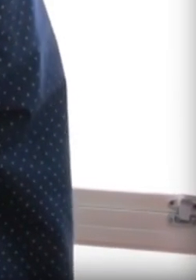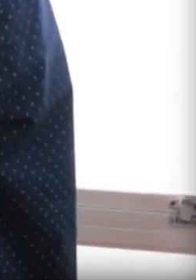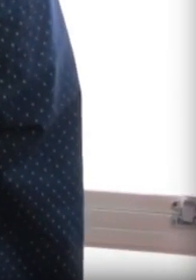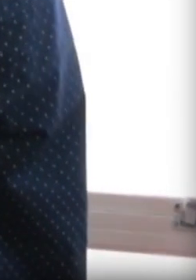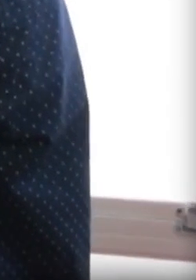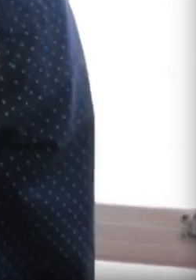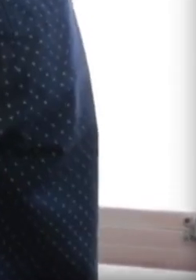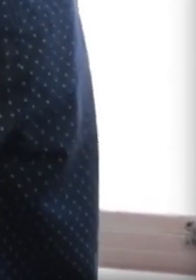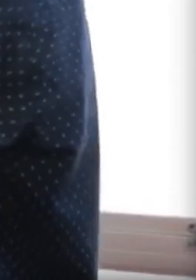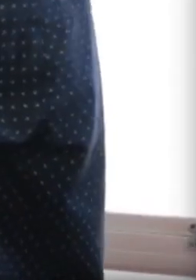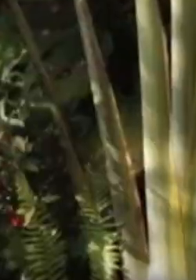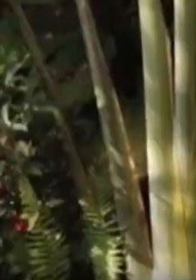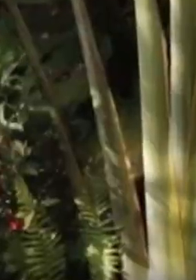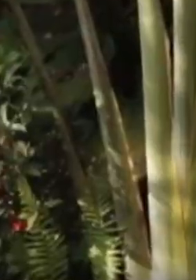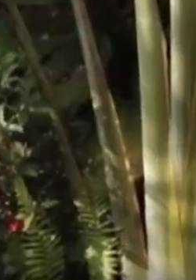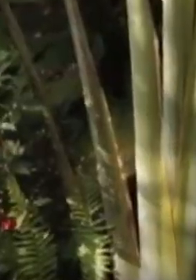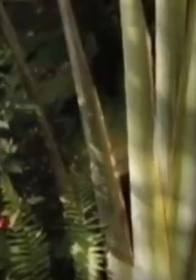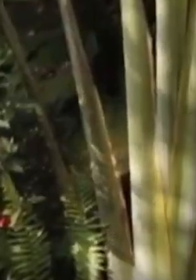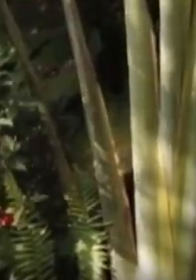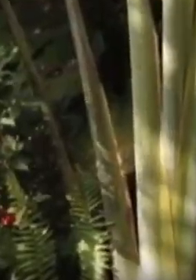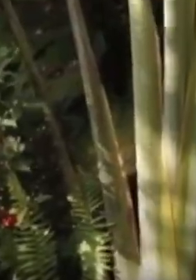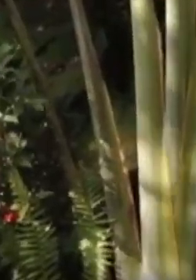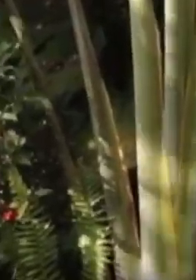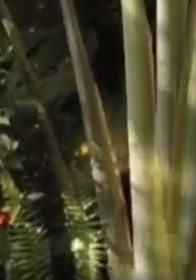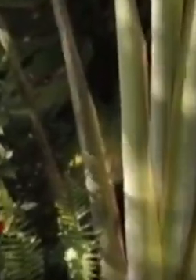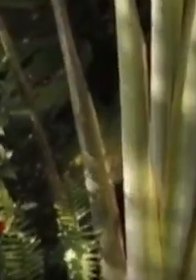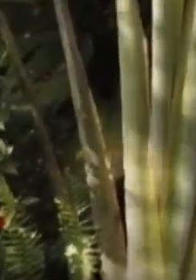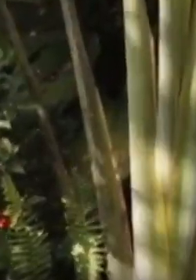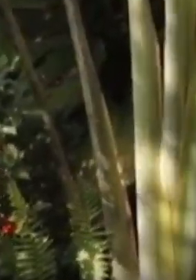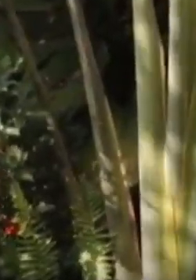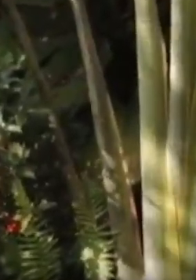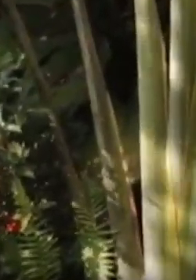lavo, lavo, lavo mis manitas.